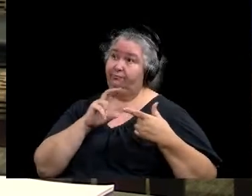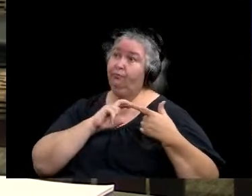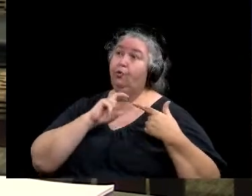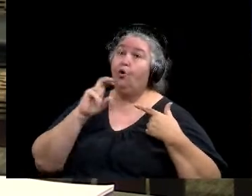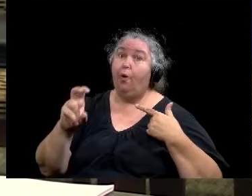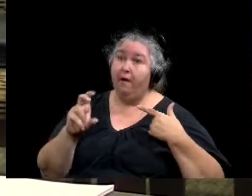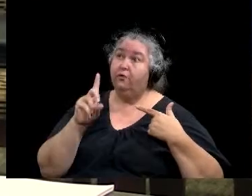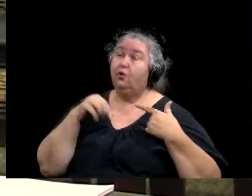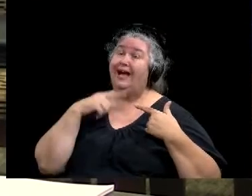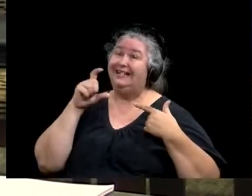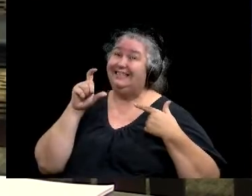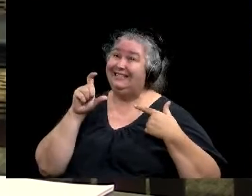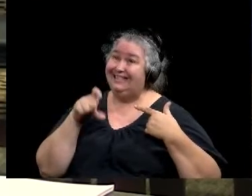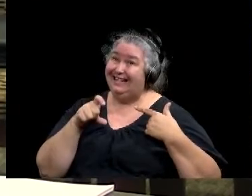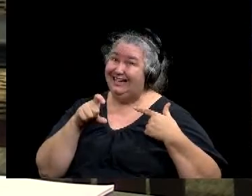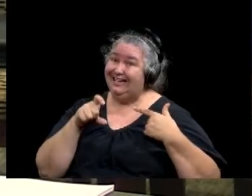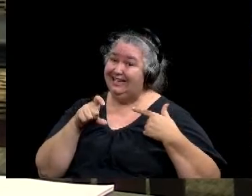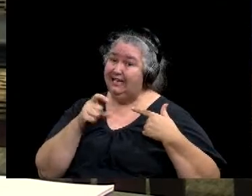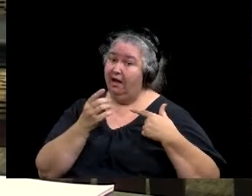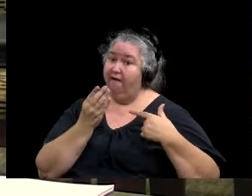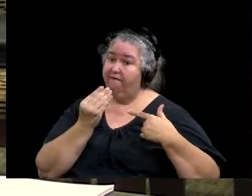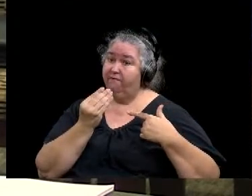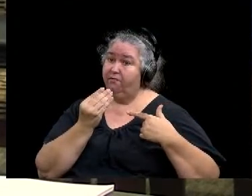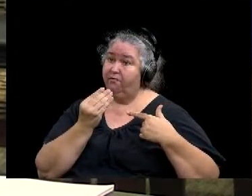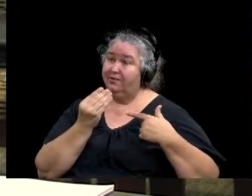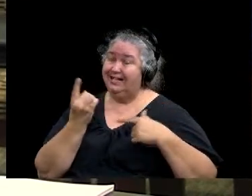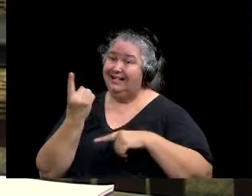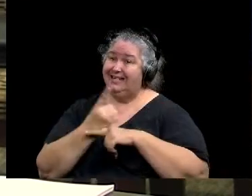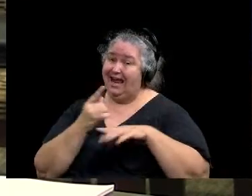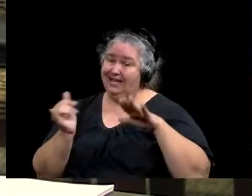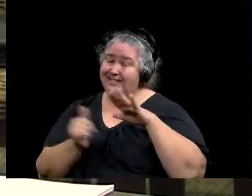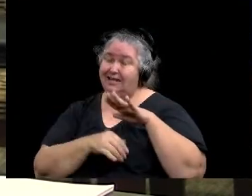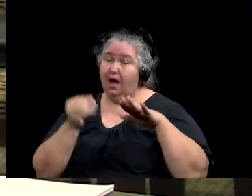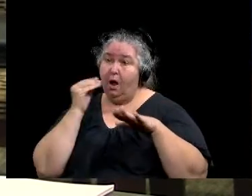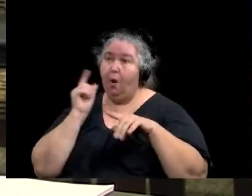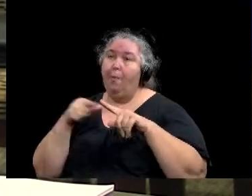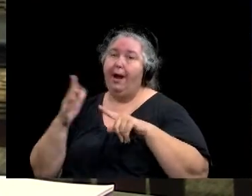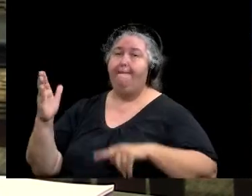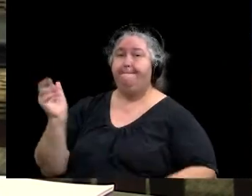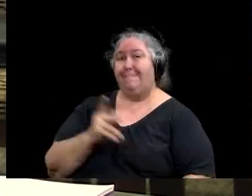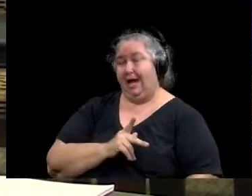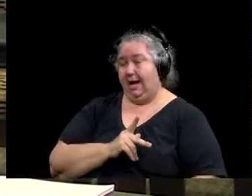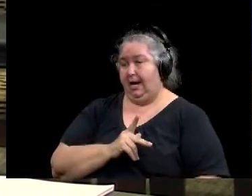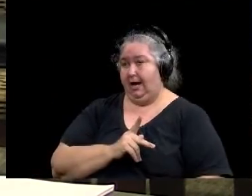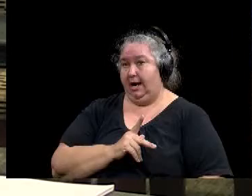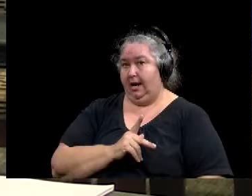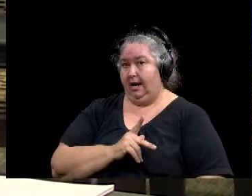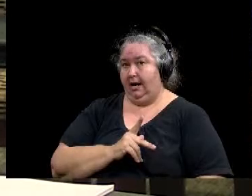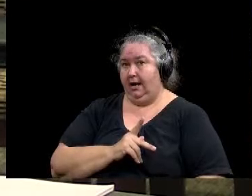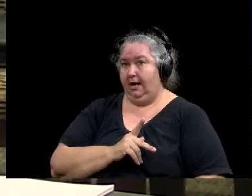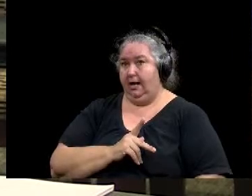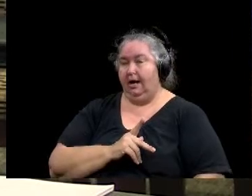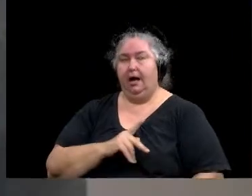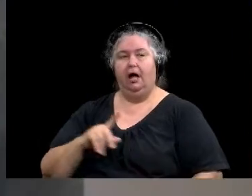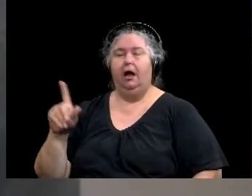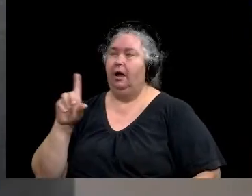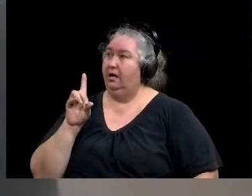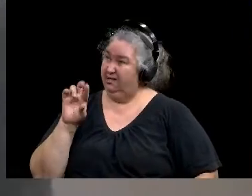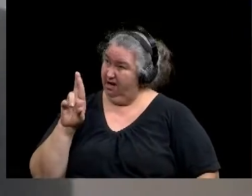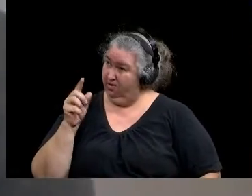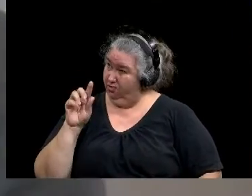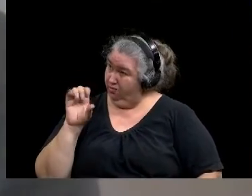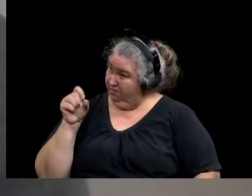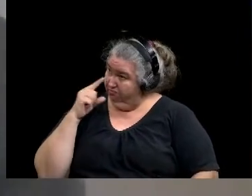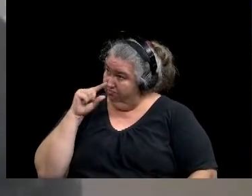yo viajo para párate incrimine necesito a 40 cuando regrese